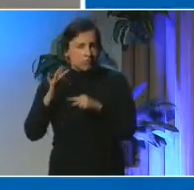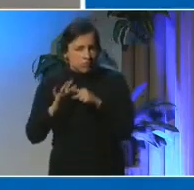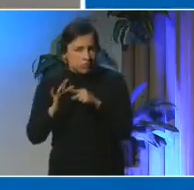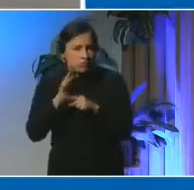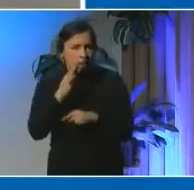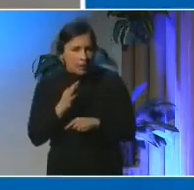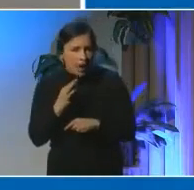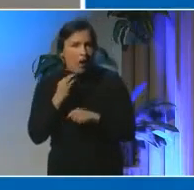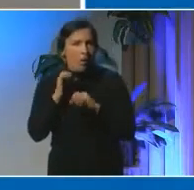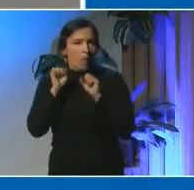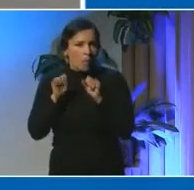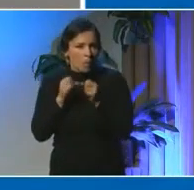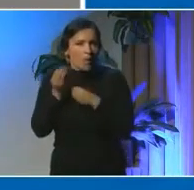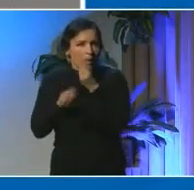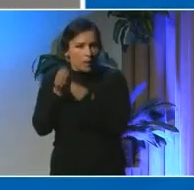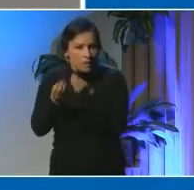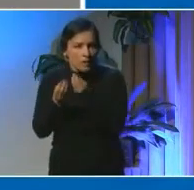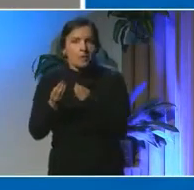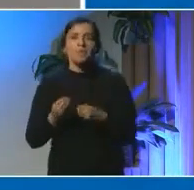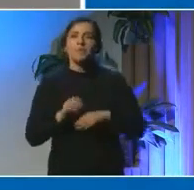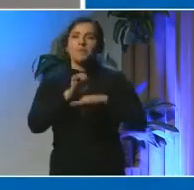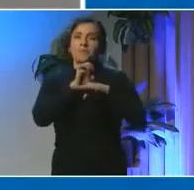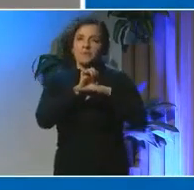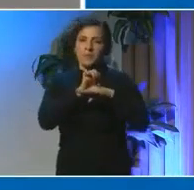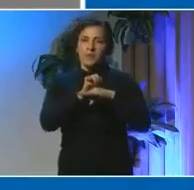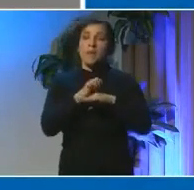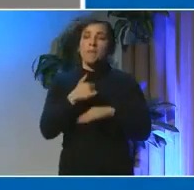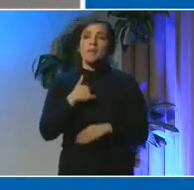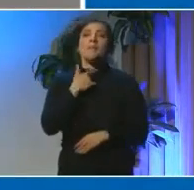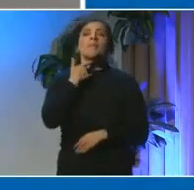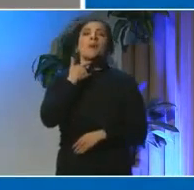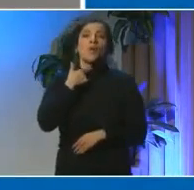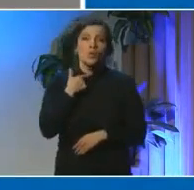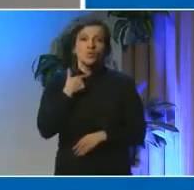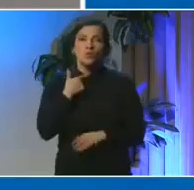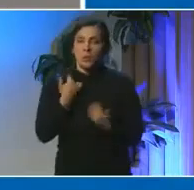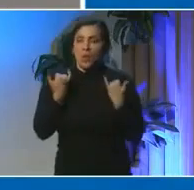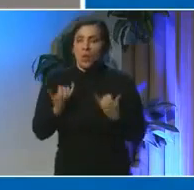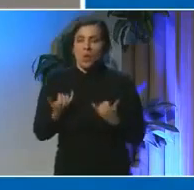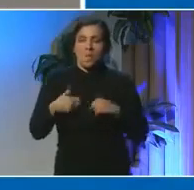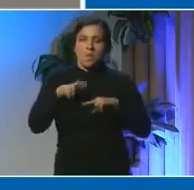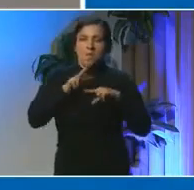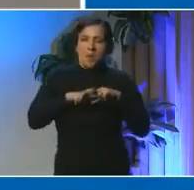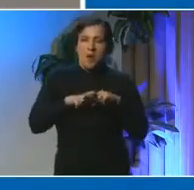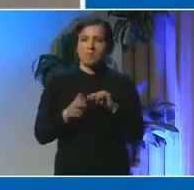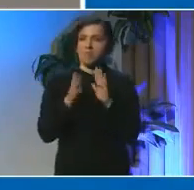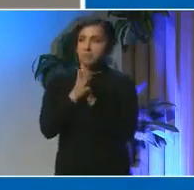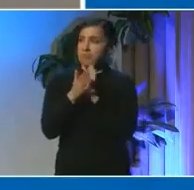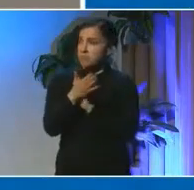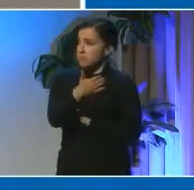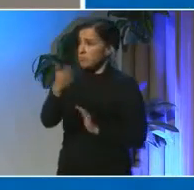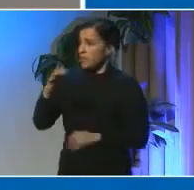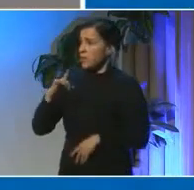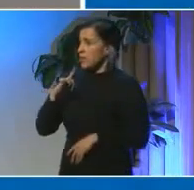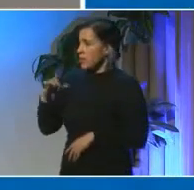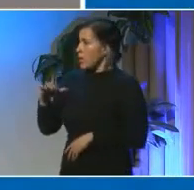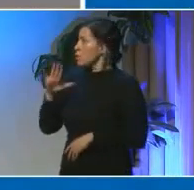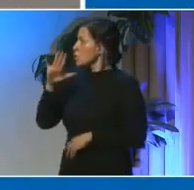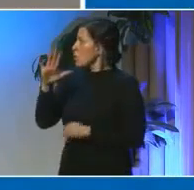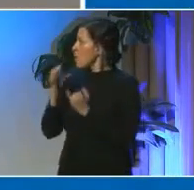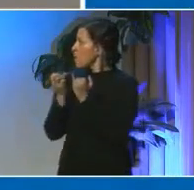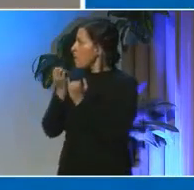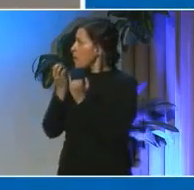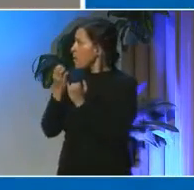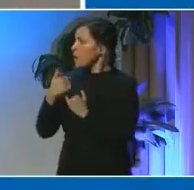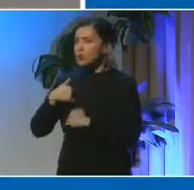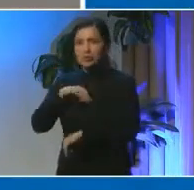en diallo yo creo que muy alineado y a mí me encanta estar en este panel sobre todo porque yo veo líderes de la industria y me siento empoderada para que